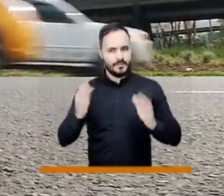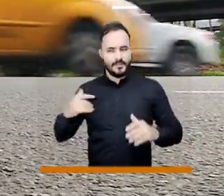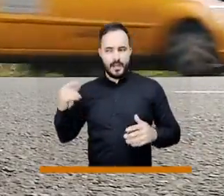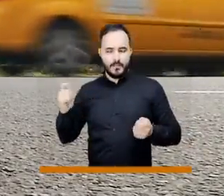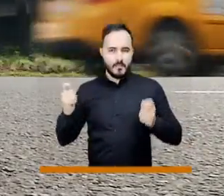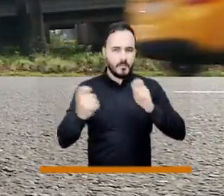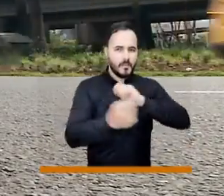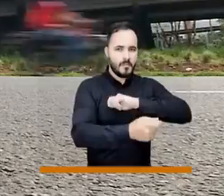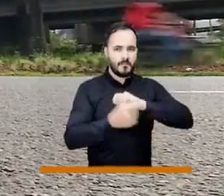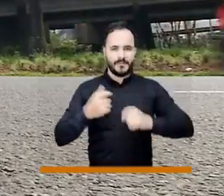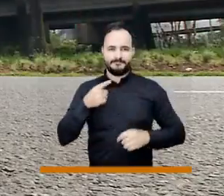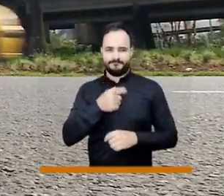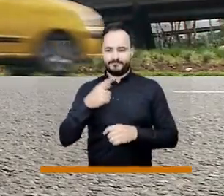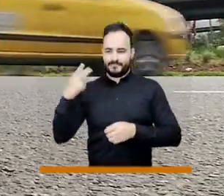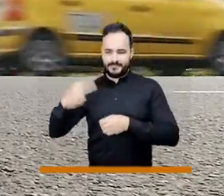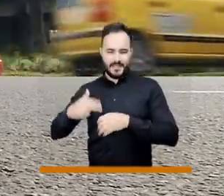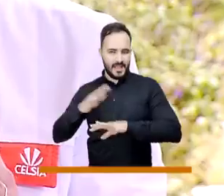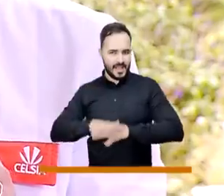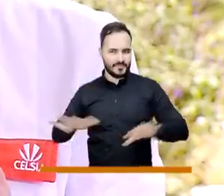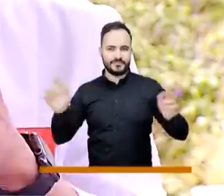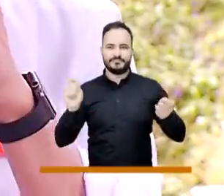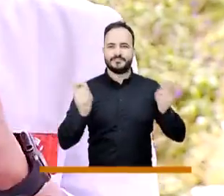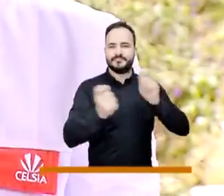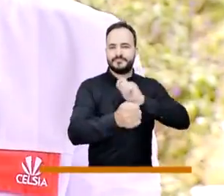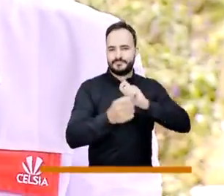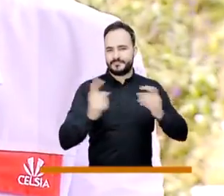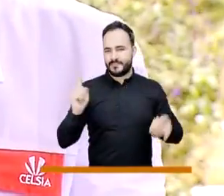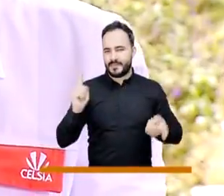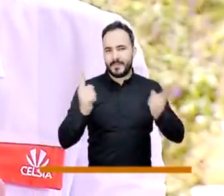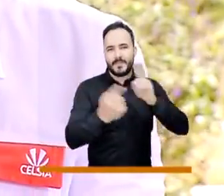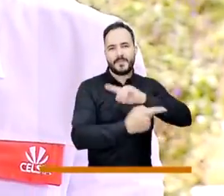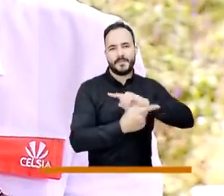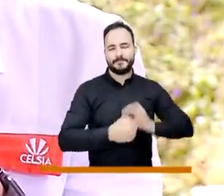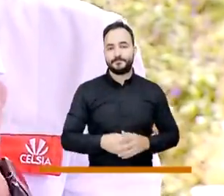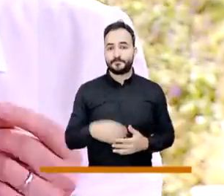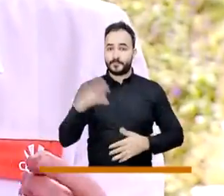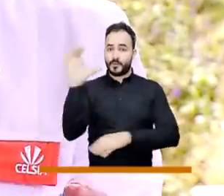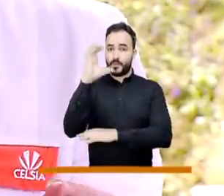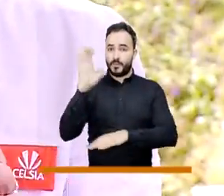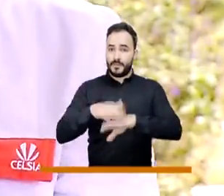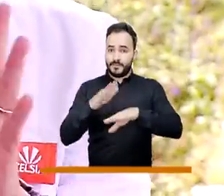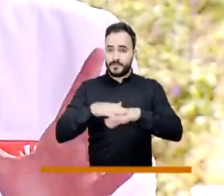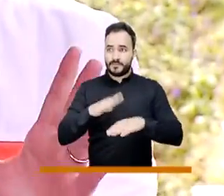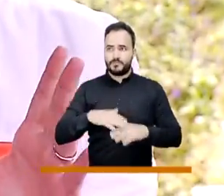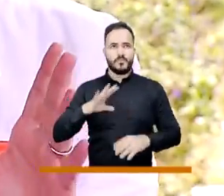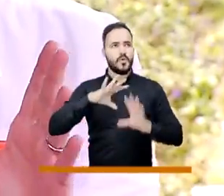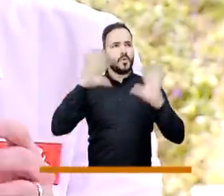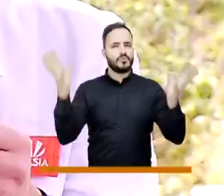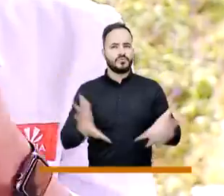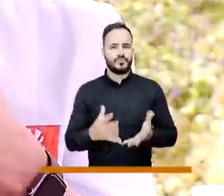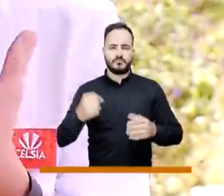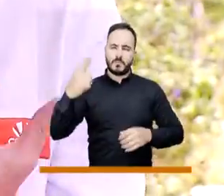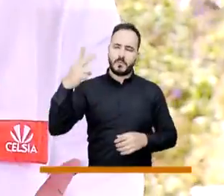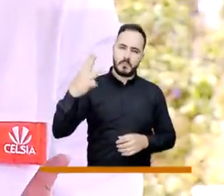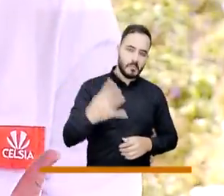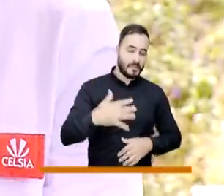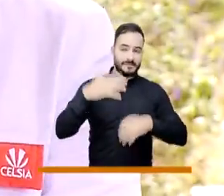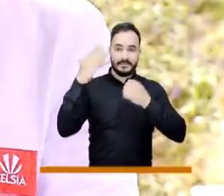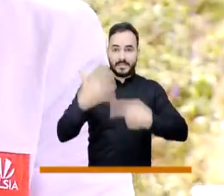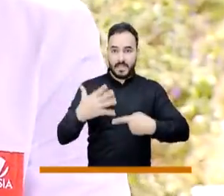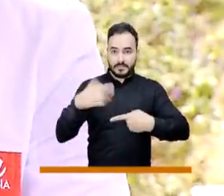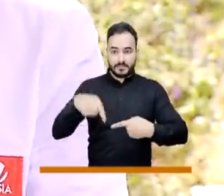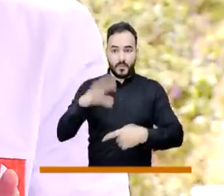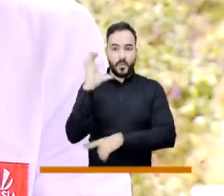Y viene una cosa muy importante y es que Colombia tiene hoy la sexta matriz más limpia del mundo. Es decir, la generación de